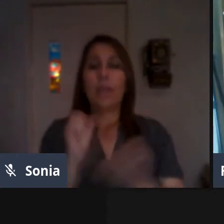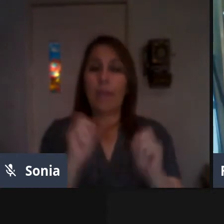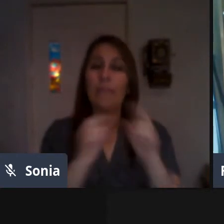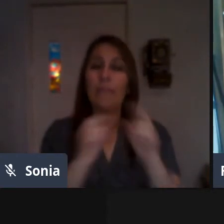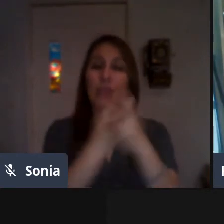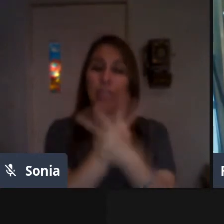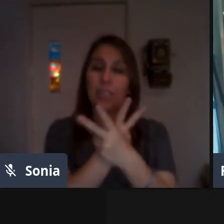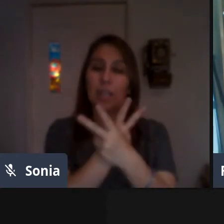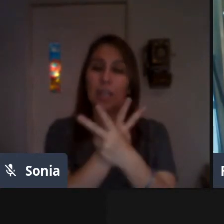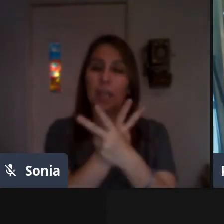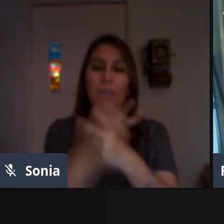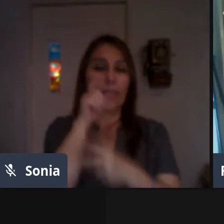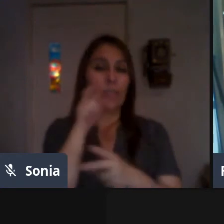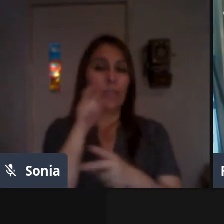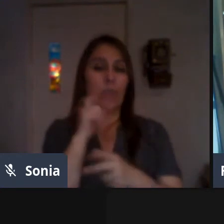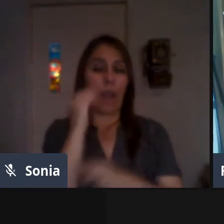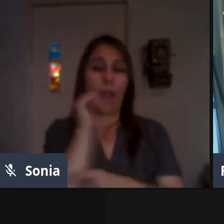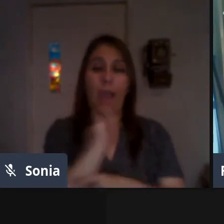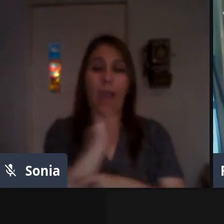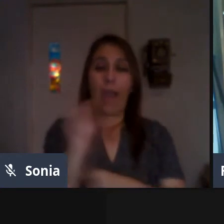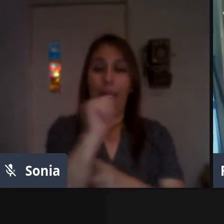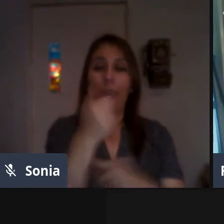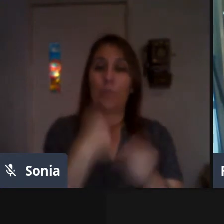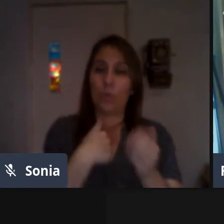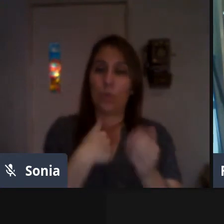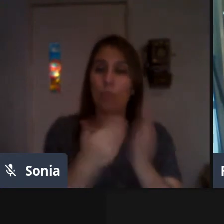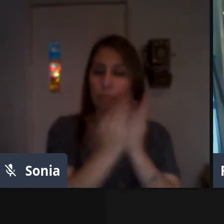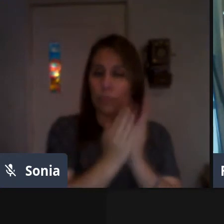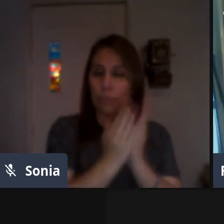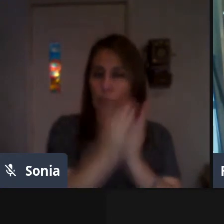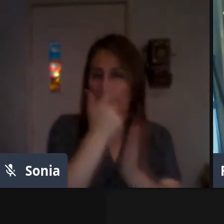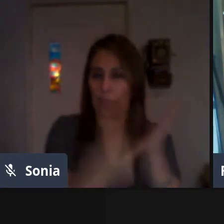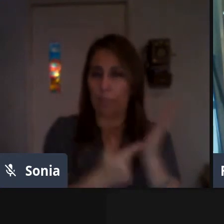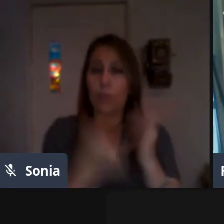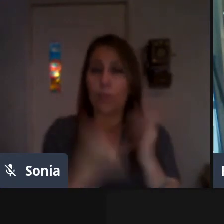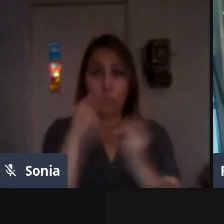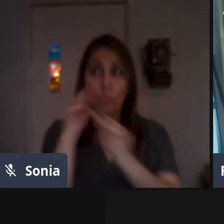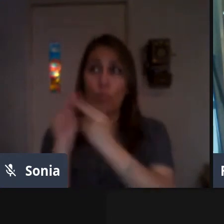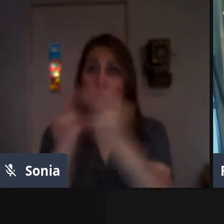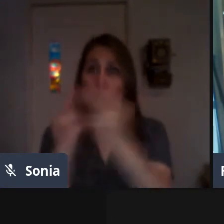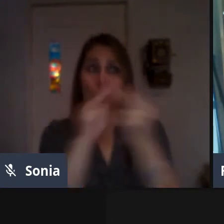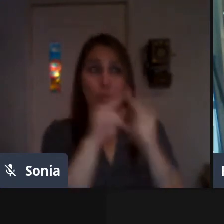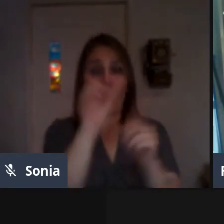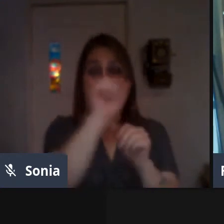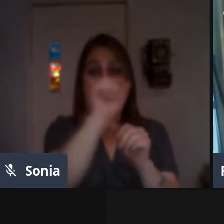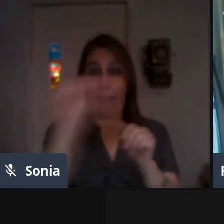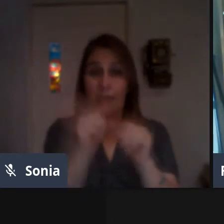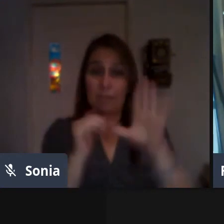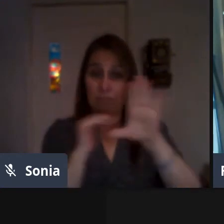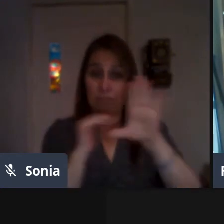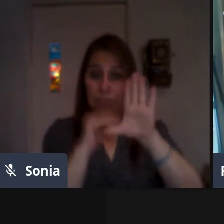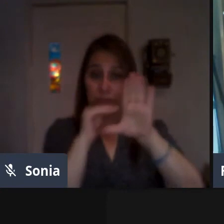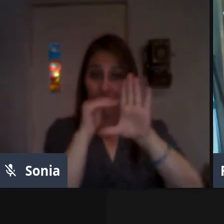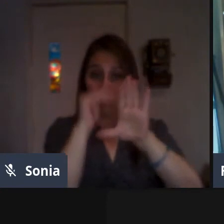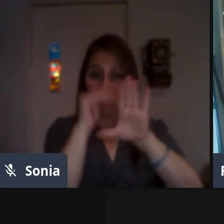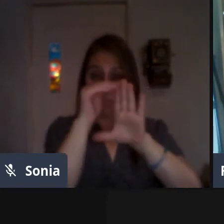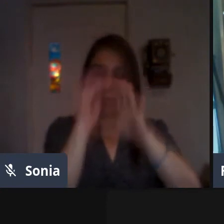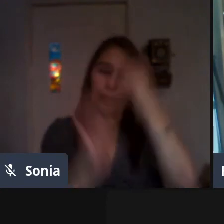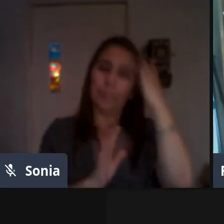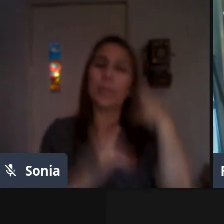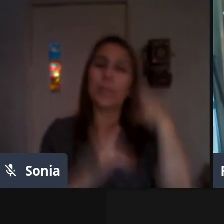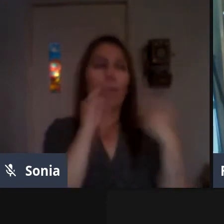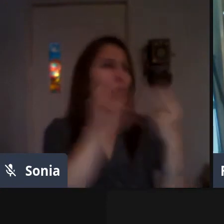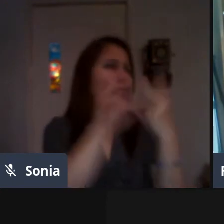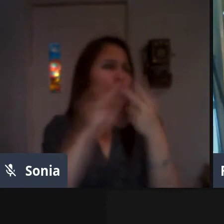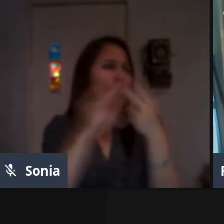yo estudio un poco al respecto y es que bueno yo conozco mujeres de todos los estratos en todos los círculos si alguna vez estábamos reunidas